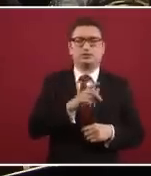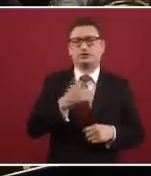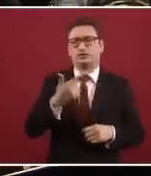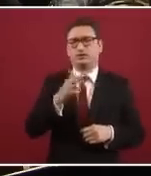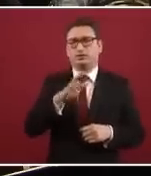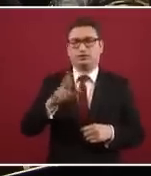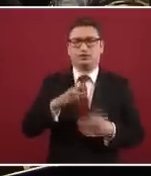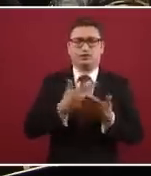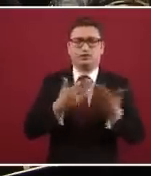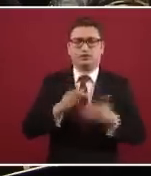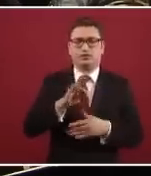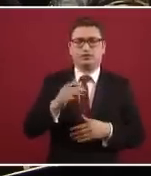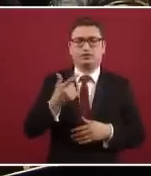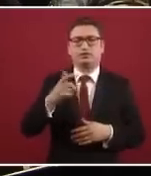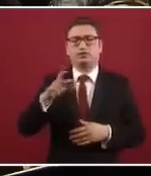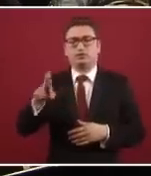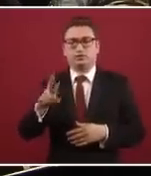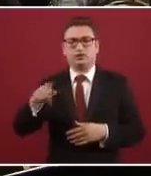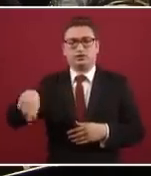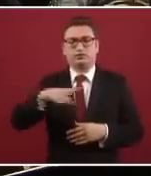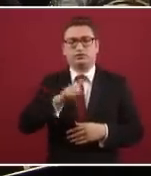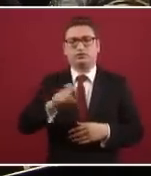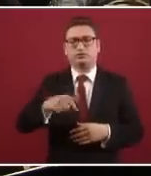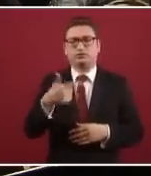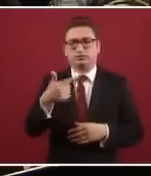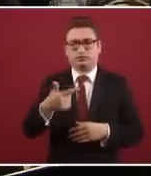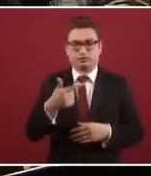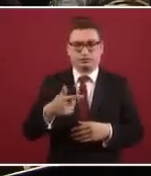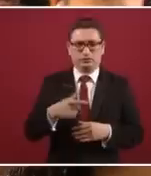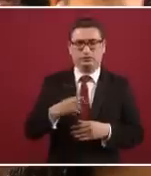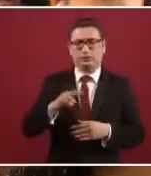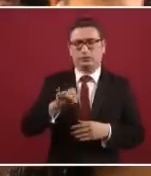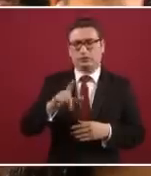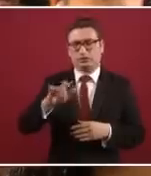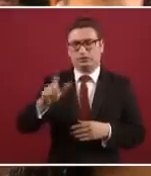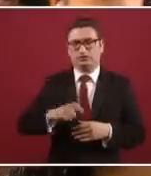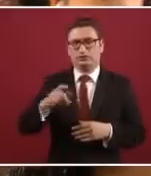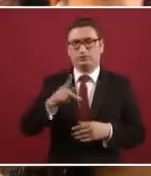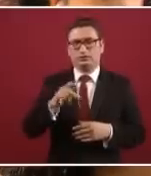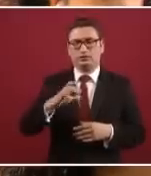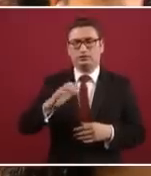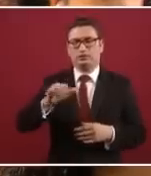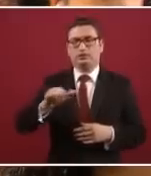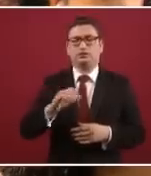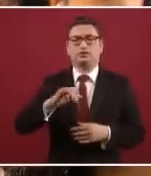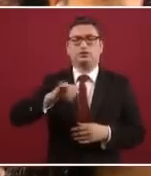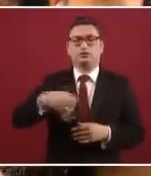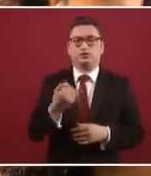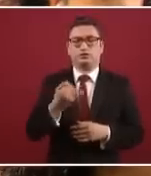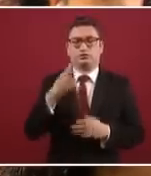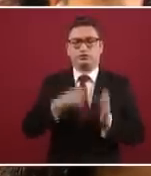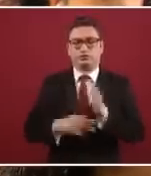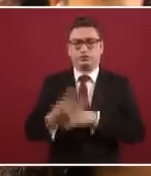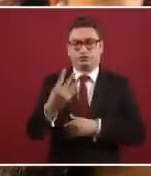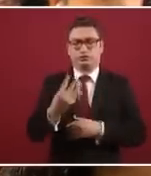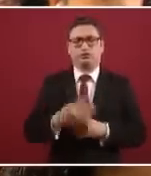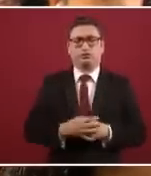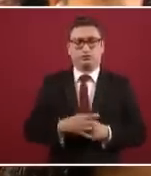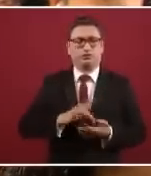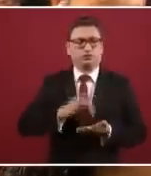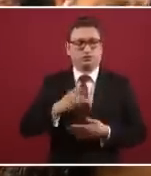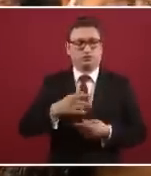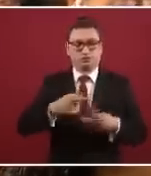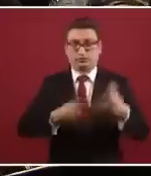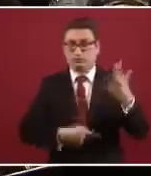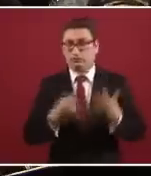Fiscalía 107, UEDIX, PCAJ del 2004. Gracias, señor presidente. ¿Qué opina de